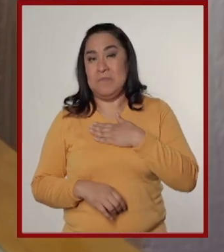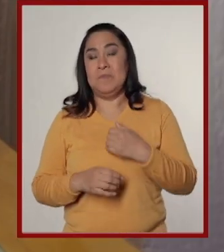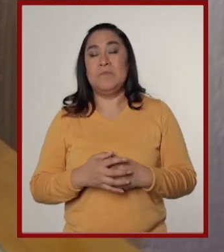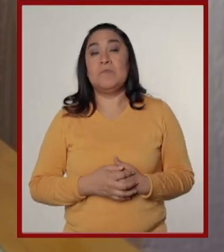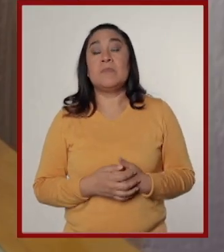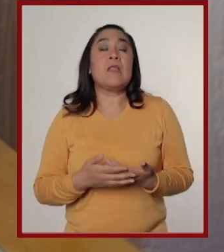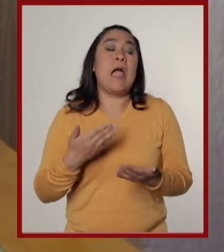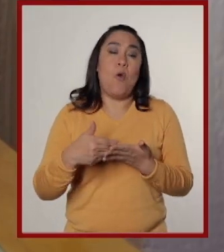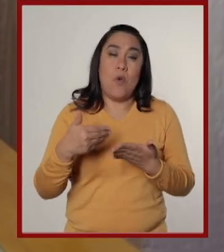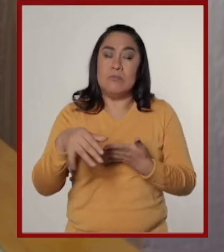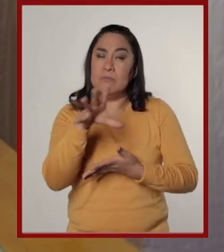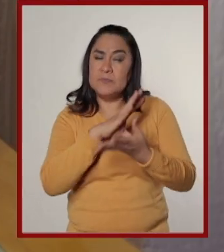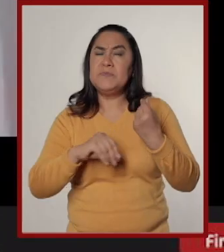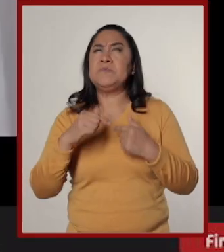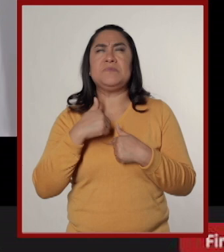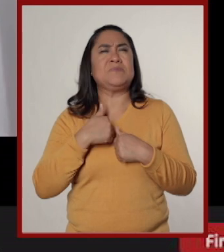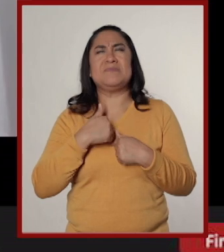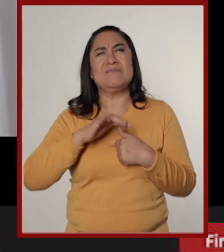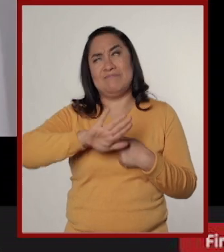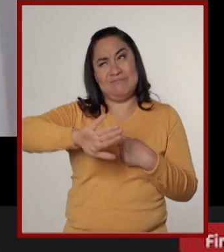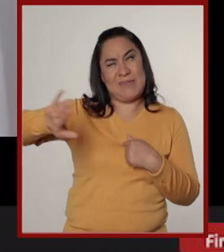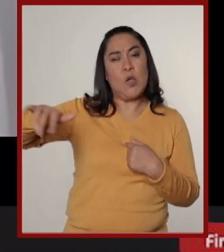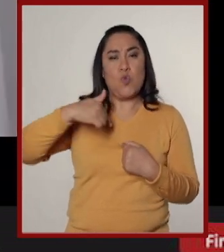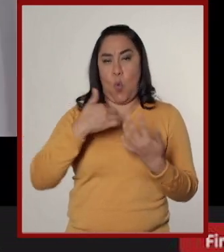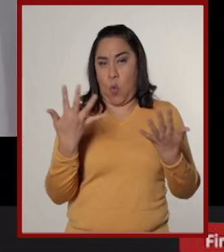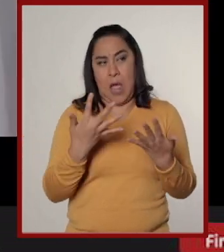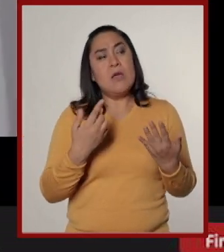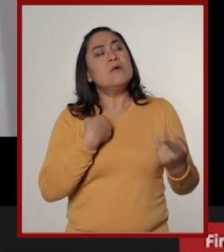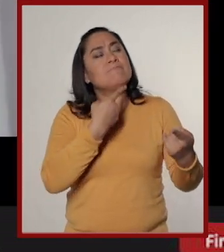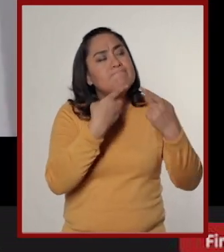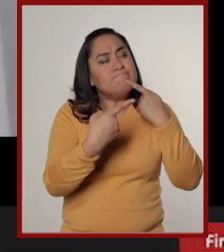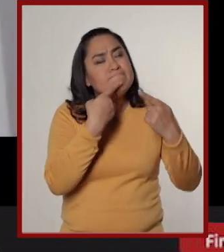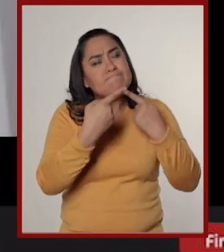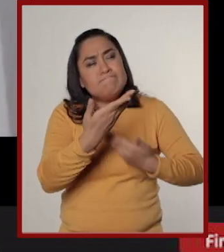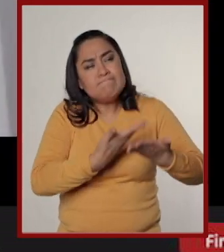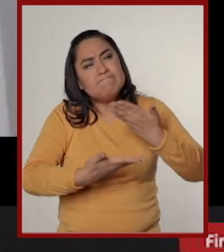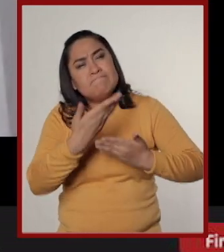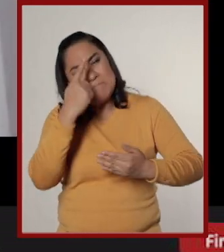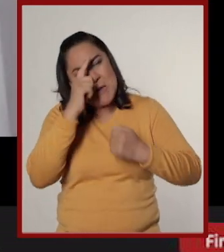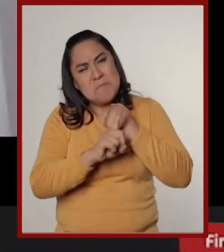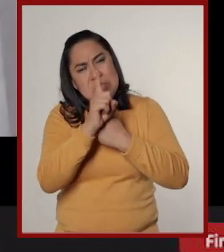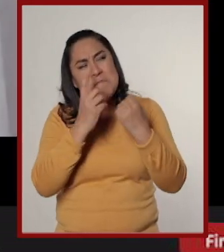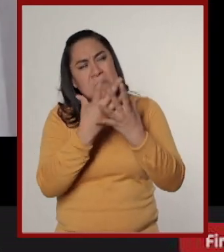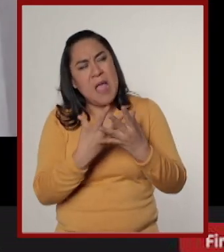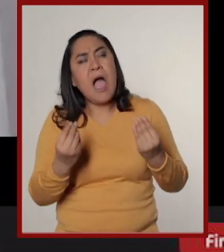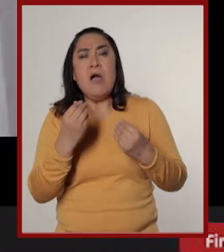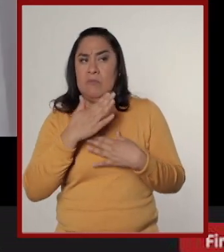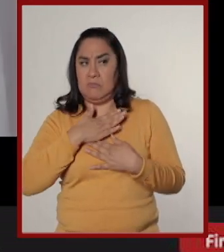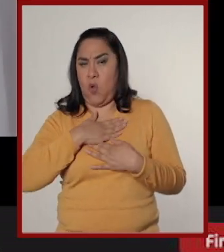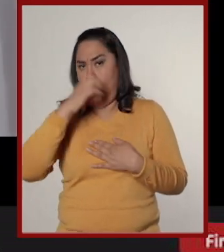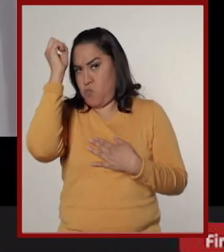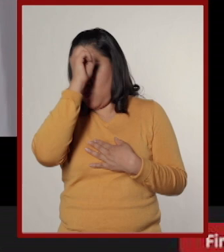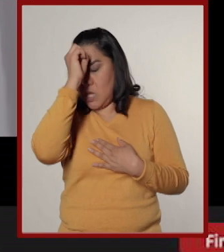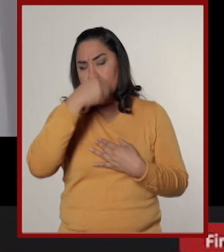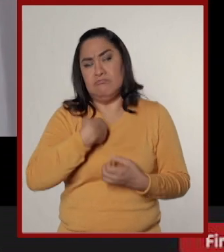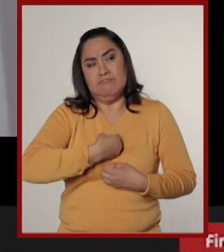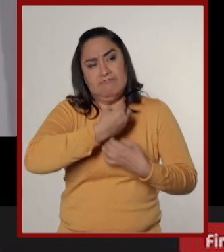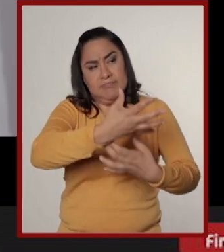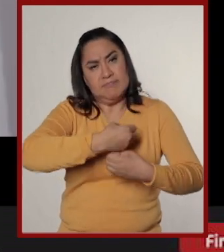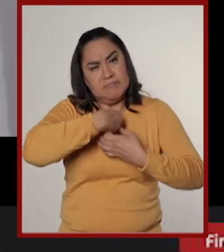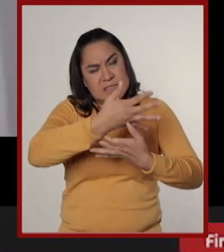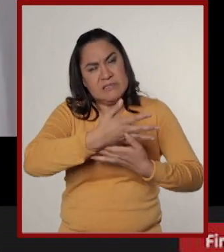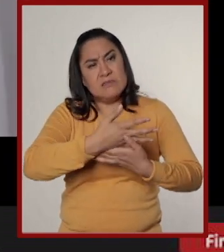juicio y te dicen como papá divorciado que tienes que dar 50,000 pesos al mes y no los tienes, pues ya lo dijo el juez y